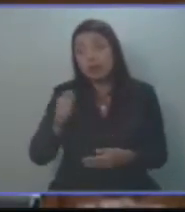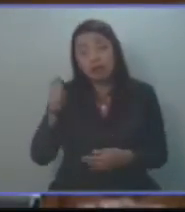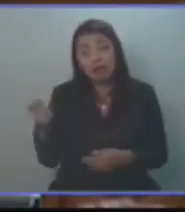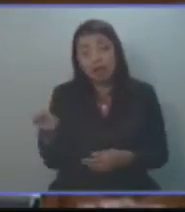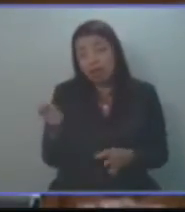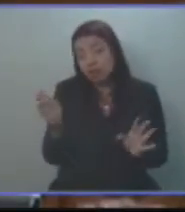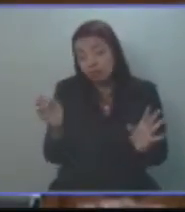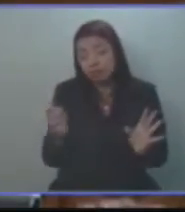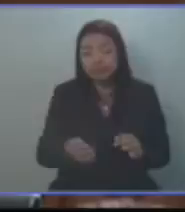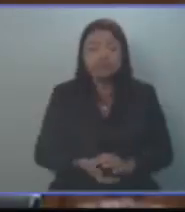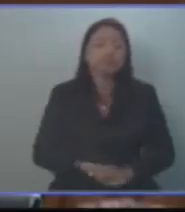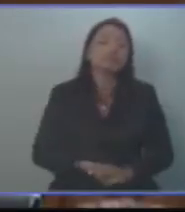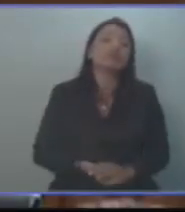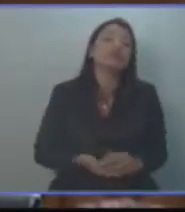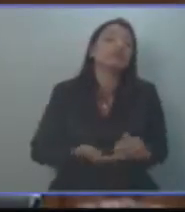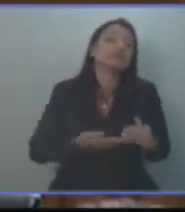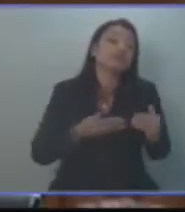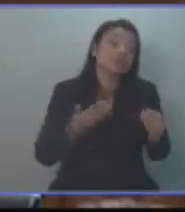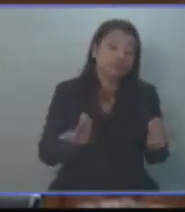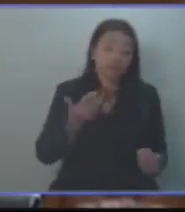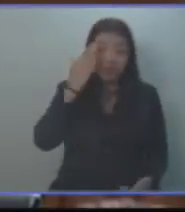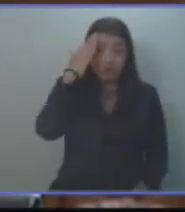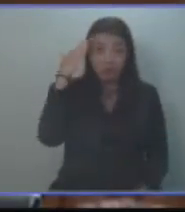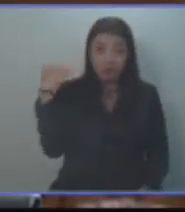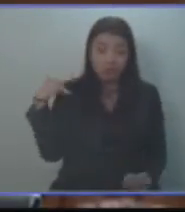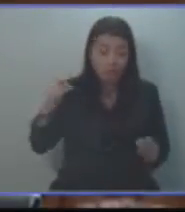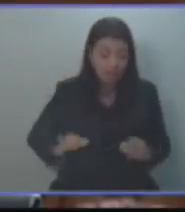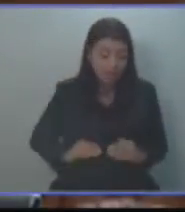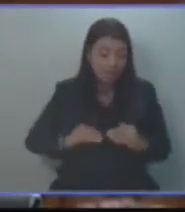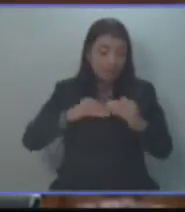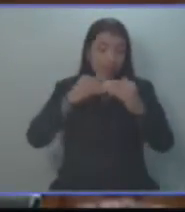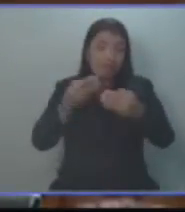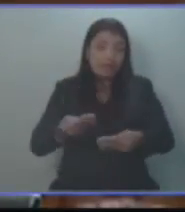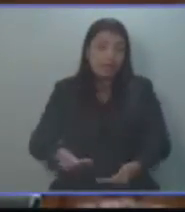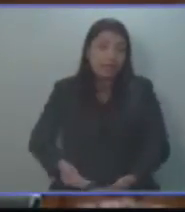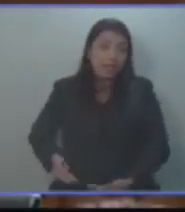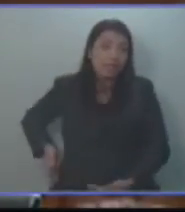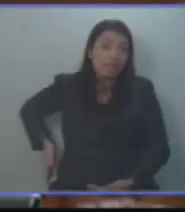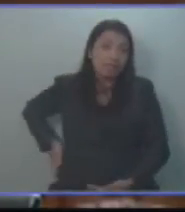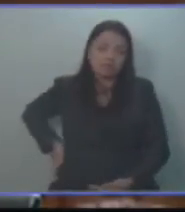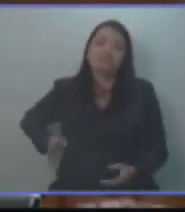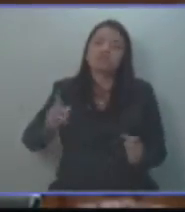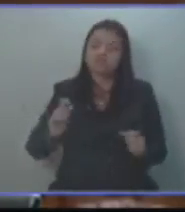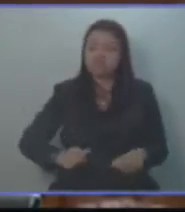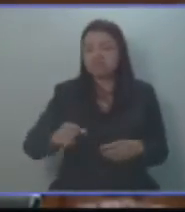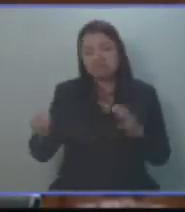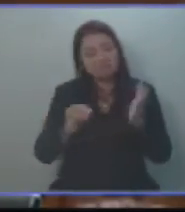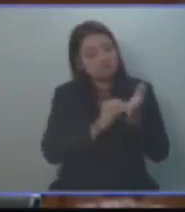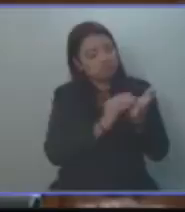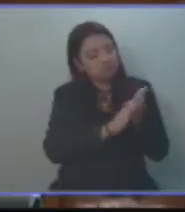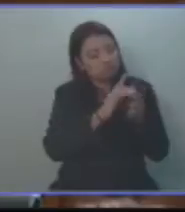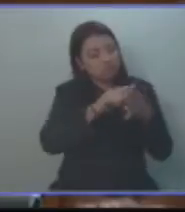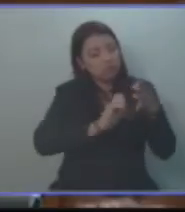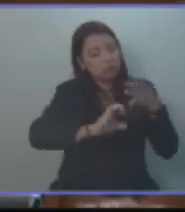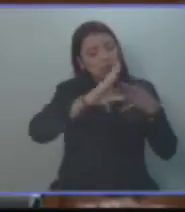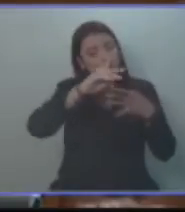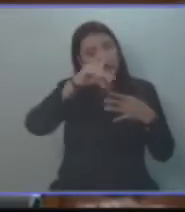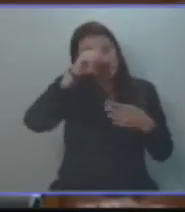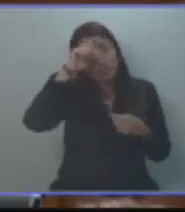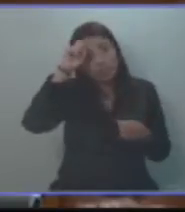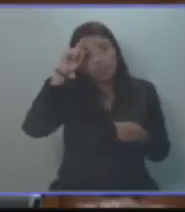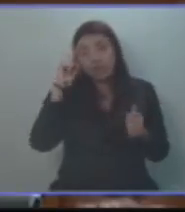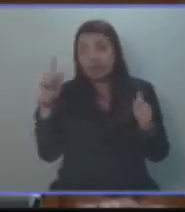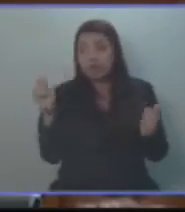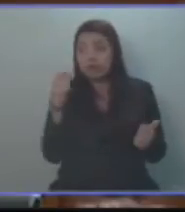remuneración. En caso de las mujeres embarazadas se aplicará lo establecido en el Código de Trabajo en lo relativo a su tiempo